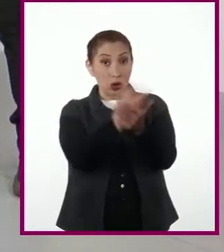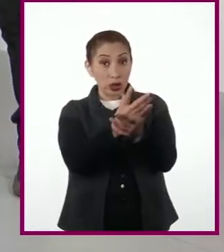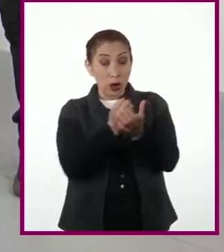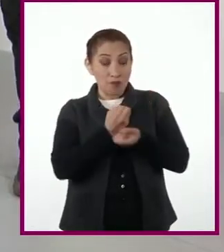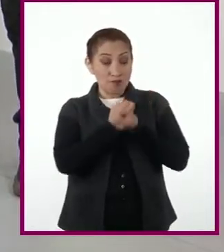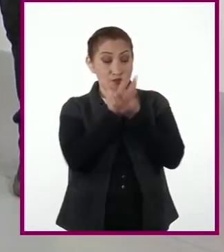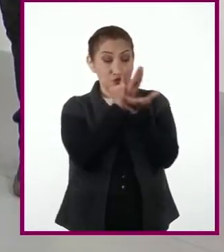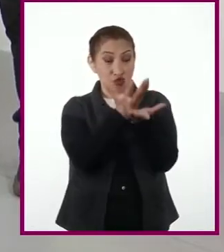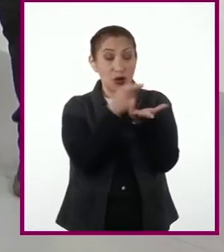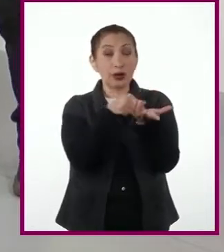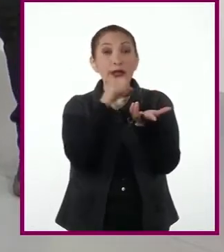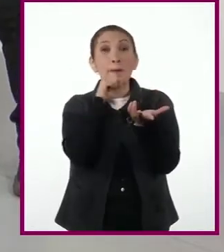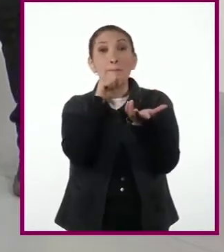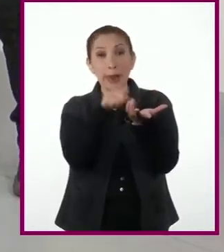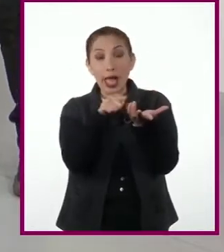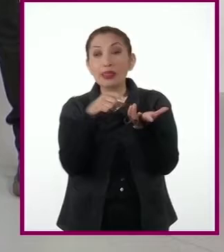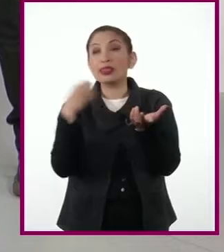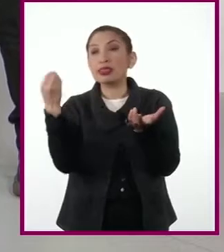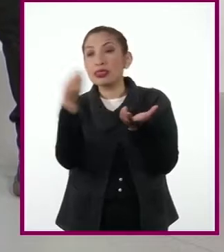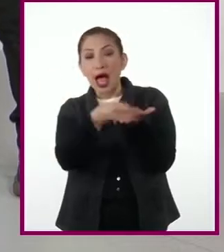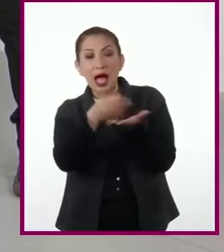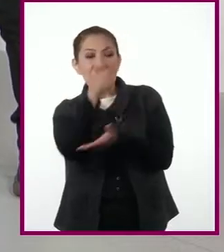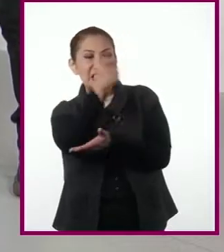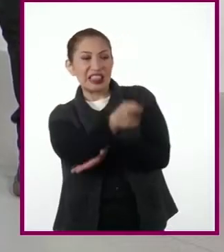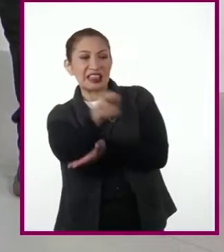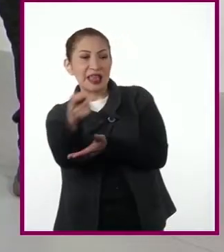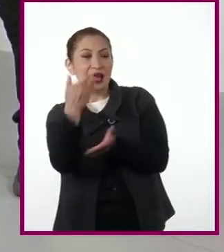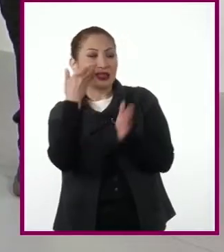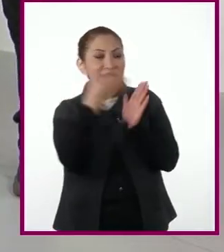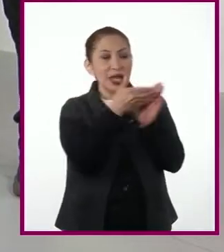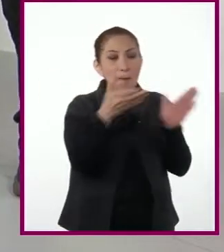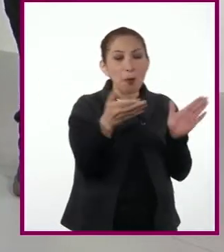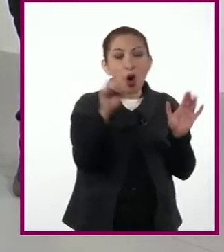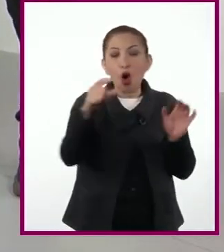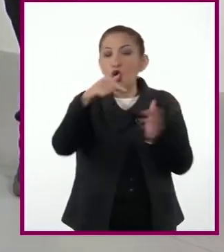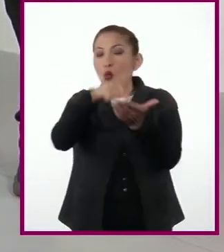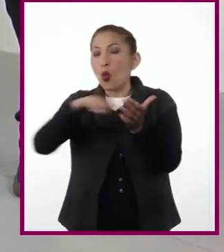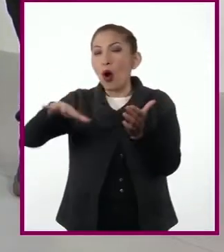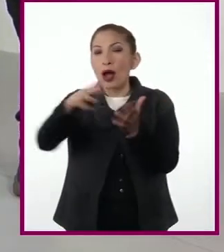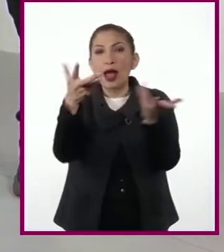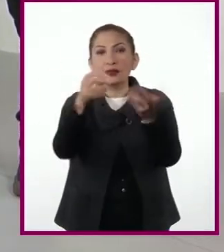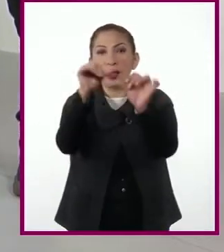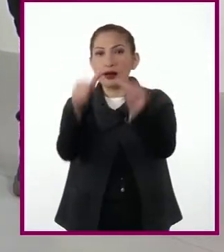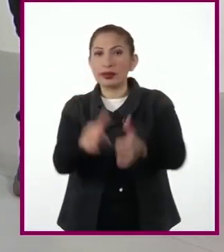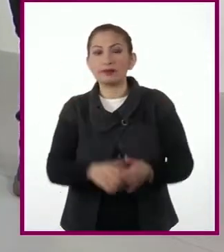comunica, sino que también le da identidad a la época y a la civilización donde se creó.